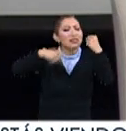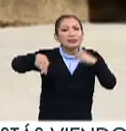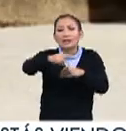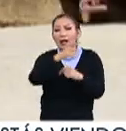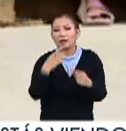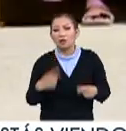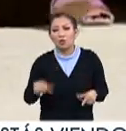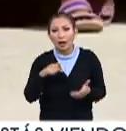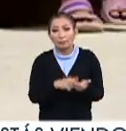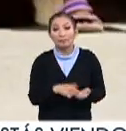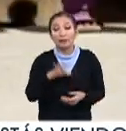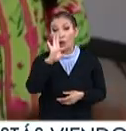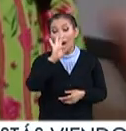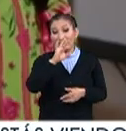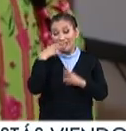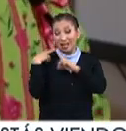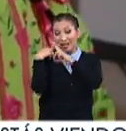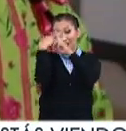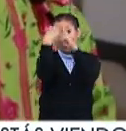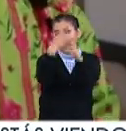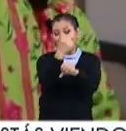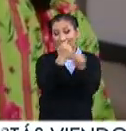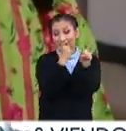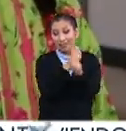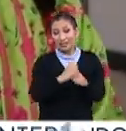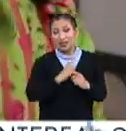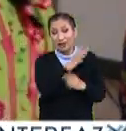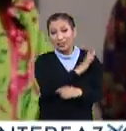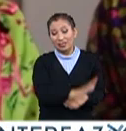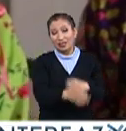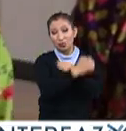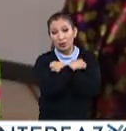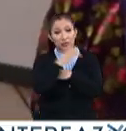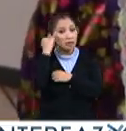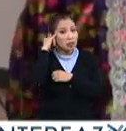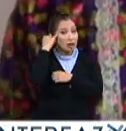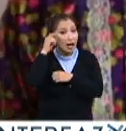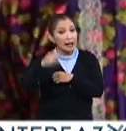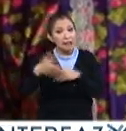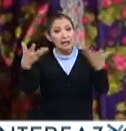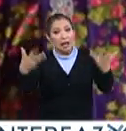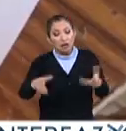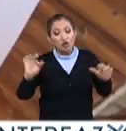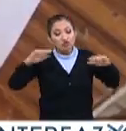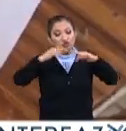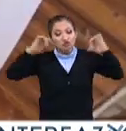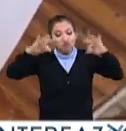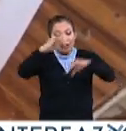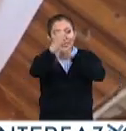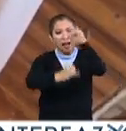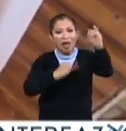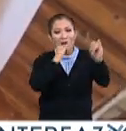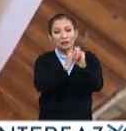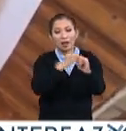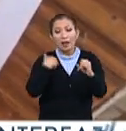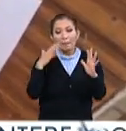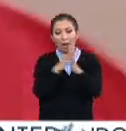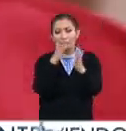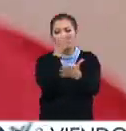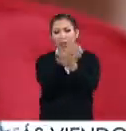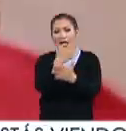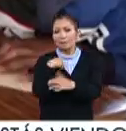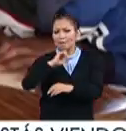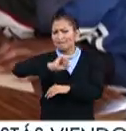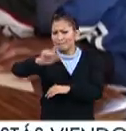aprendizajes. Como parte del 40 aniversario de la Dirección General de Educación Indígena, se realizó un encuentro internacional en el que